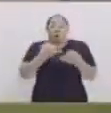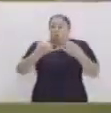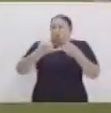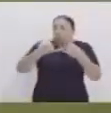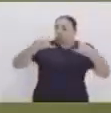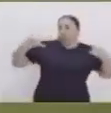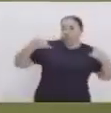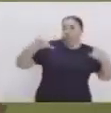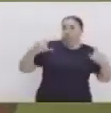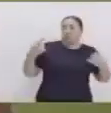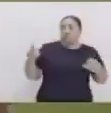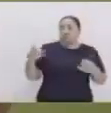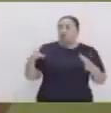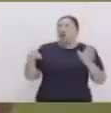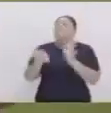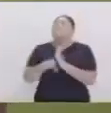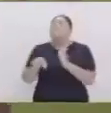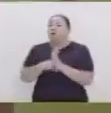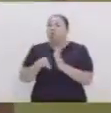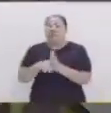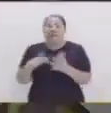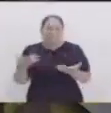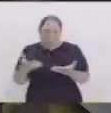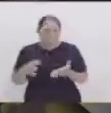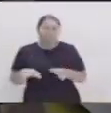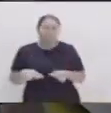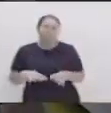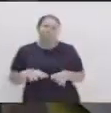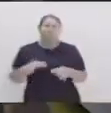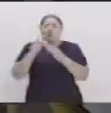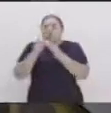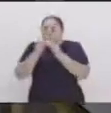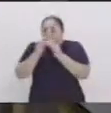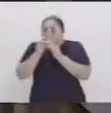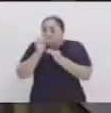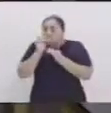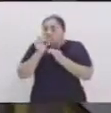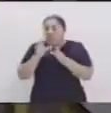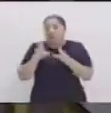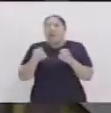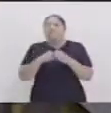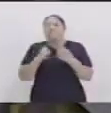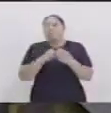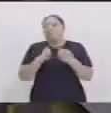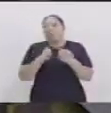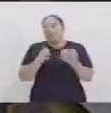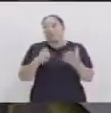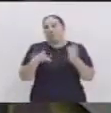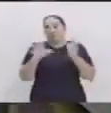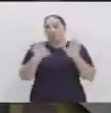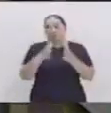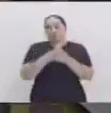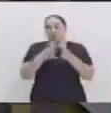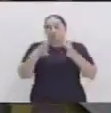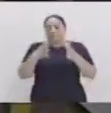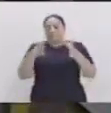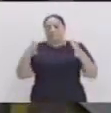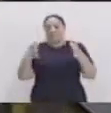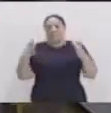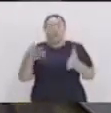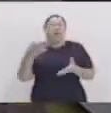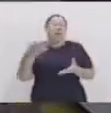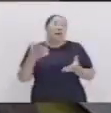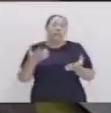ejemplo, también con las pajillas. Si nosotros las colocamos a mayor temperatura, estos van a crecer un poquito. Nosotros las colocamos en